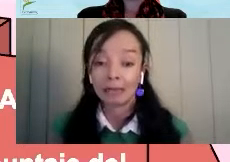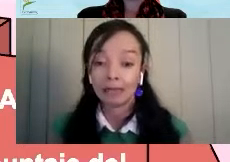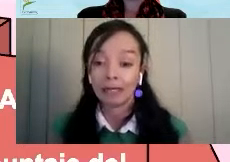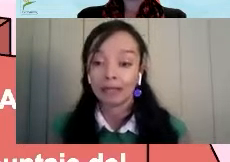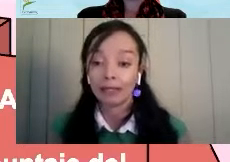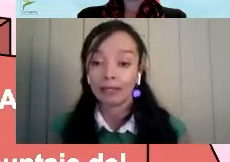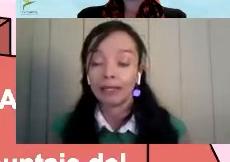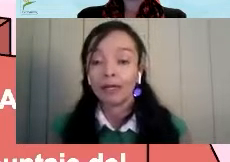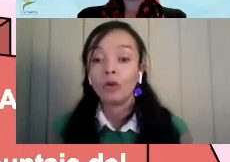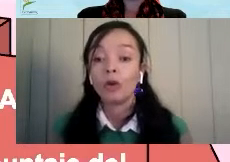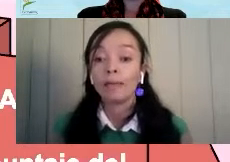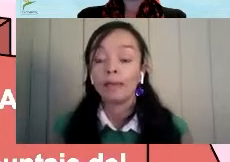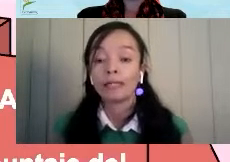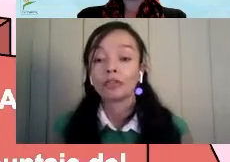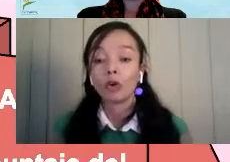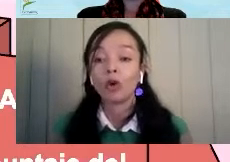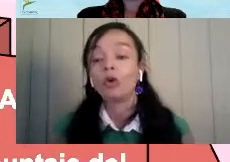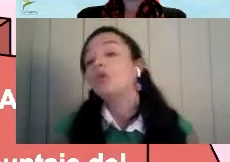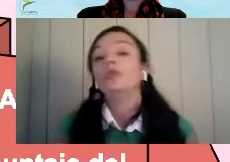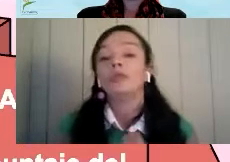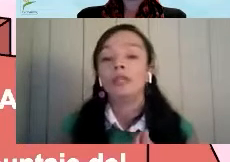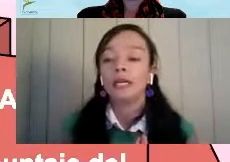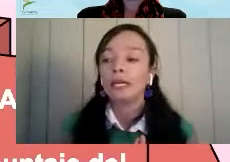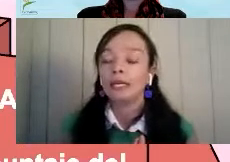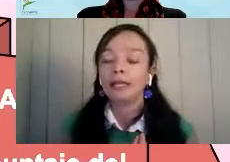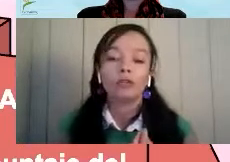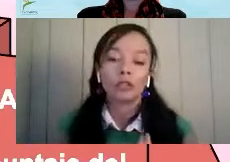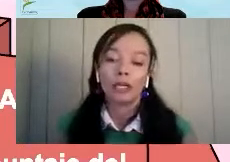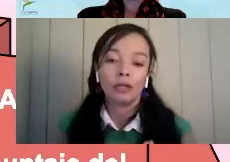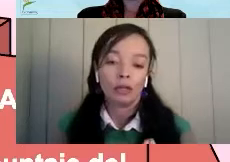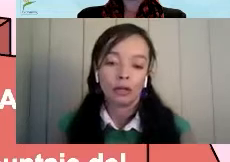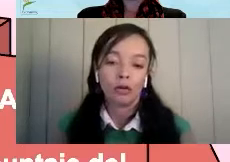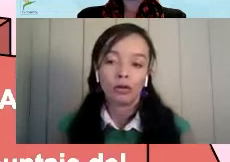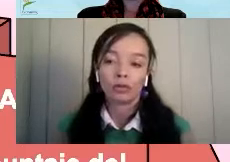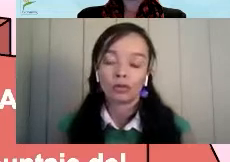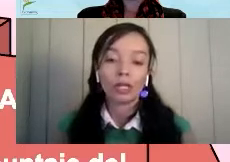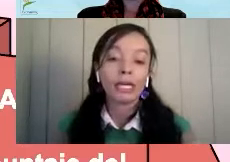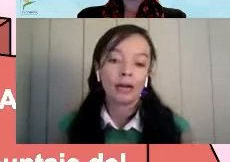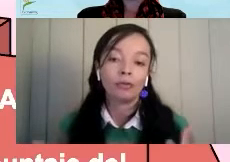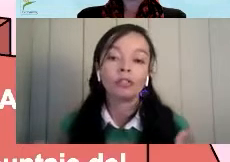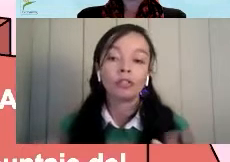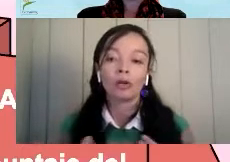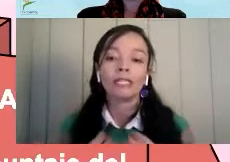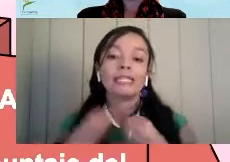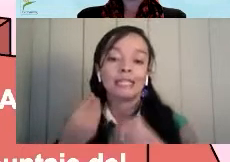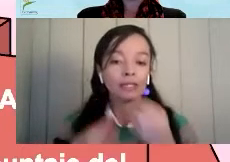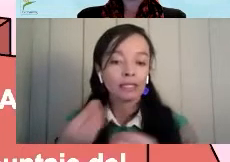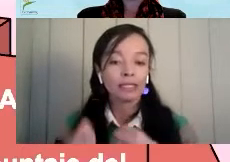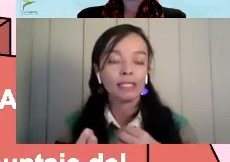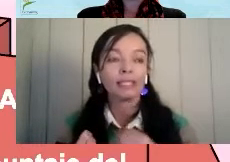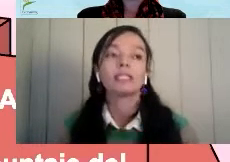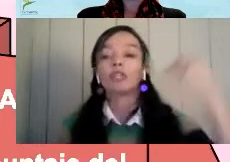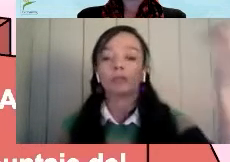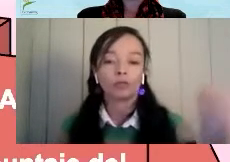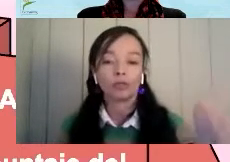más independiente. No va a depender solo de los que los criaron, sino que ya sabe estas